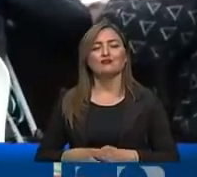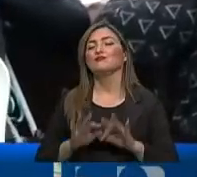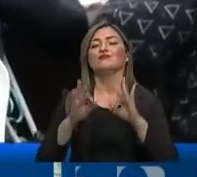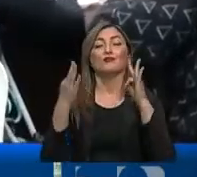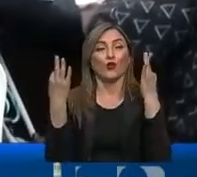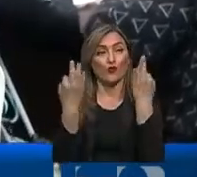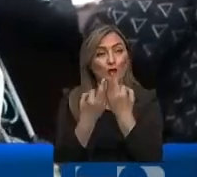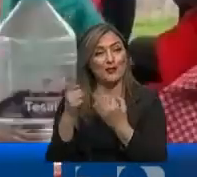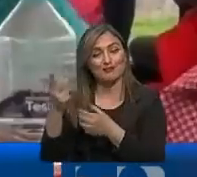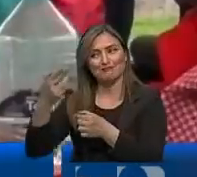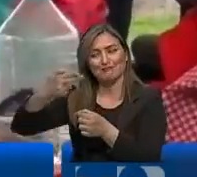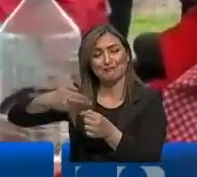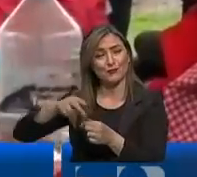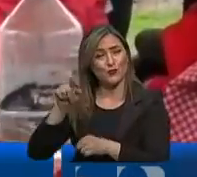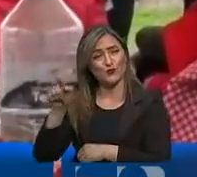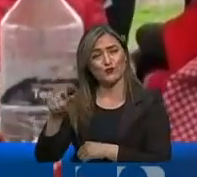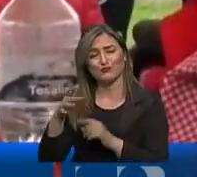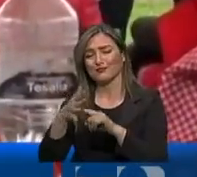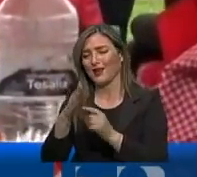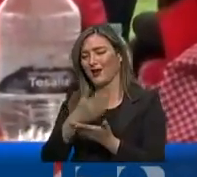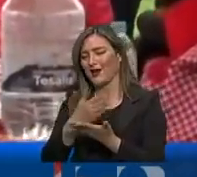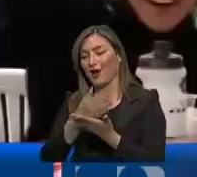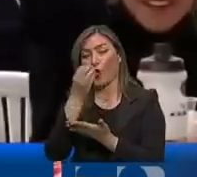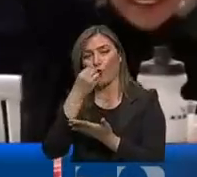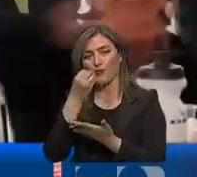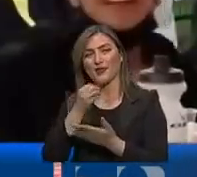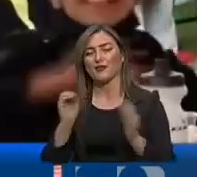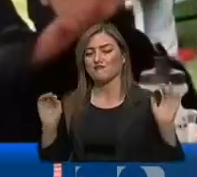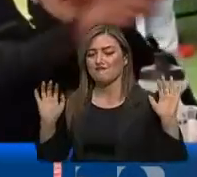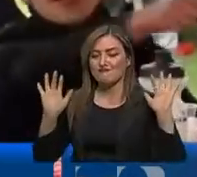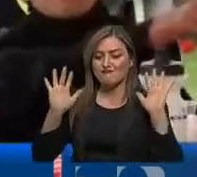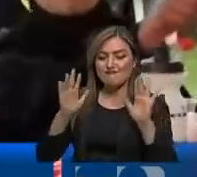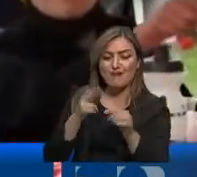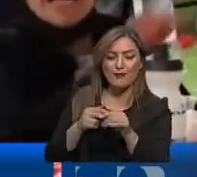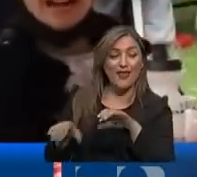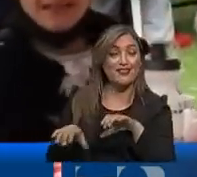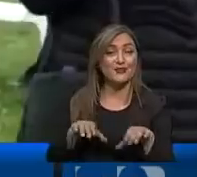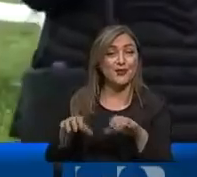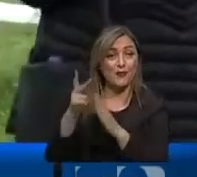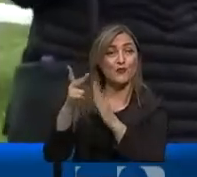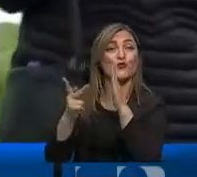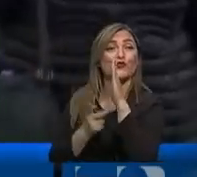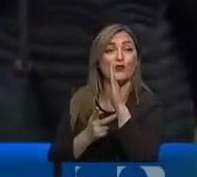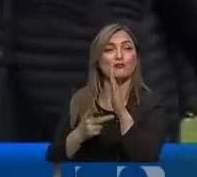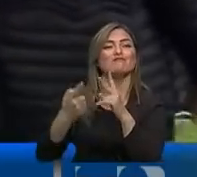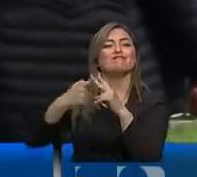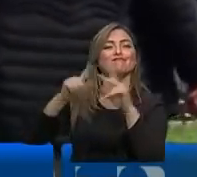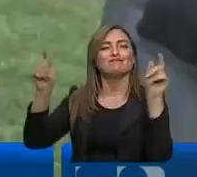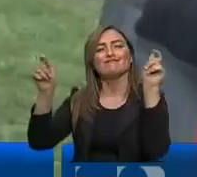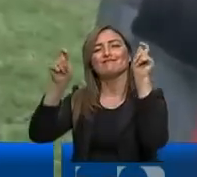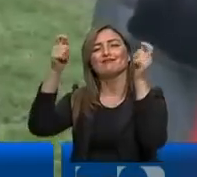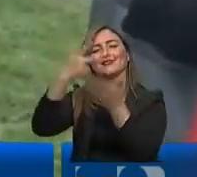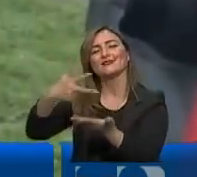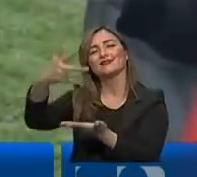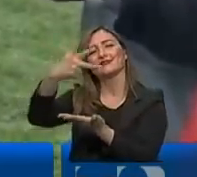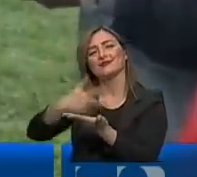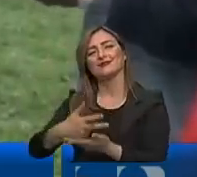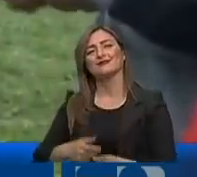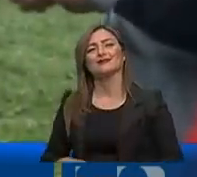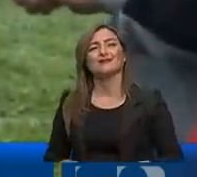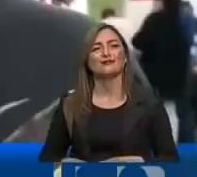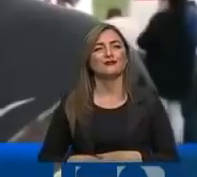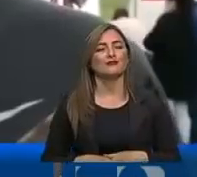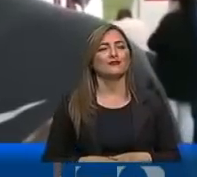Familias enteras participaron de esta feria gastronómica como una de las actividades programadas por el inicio de las festividades de la